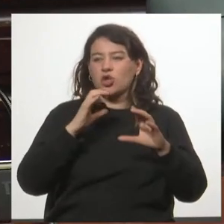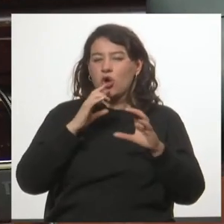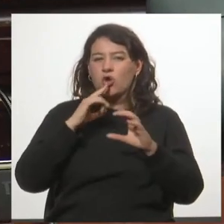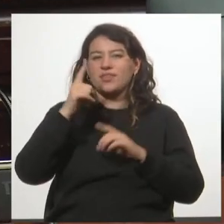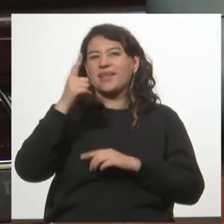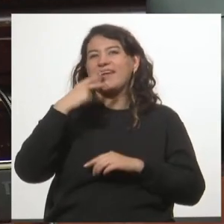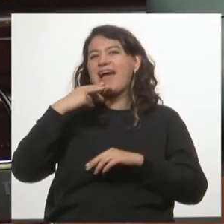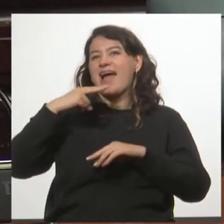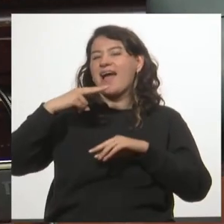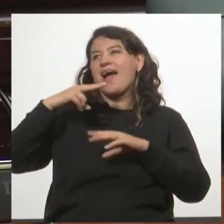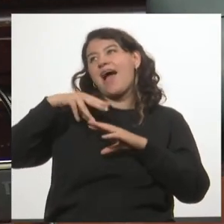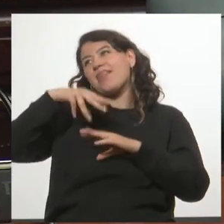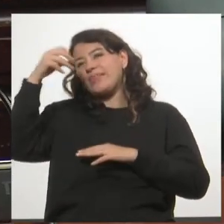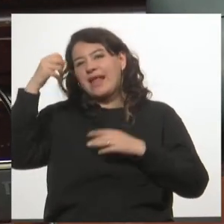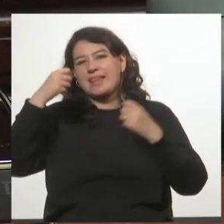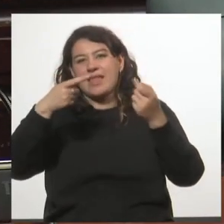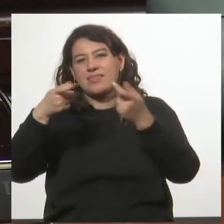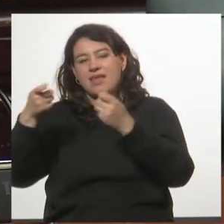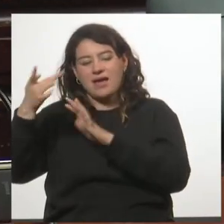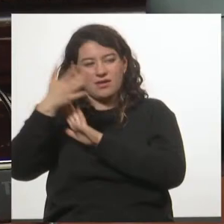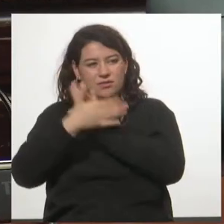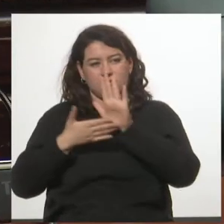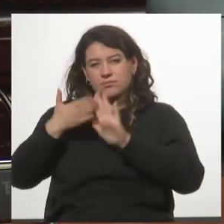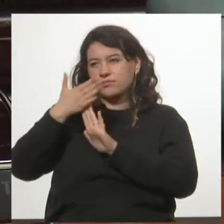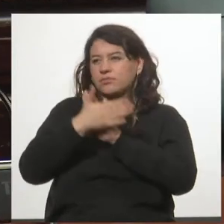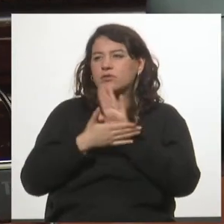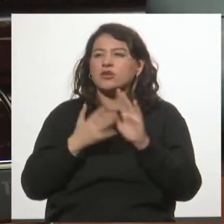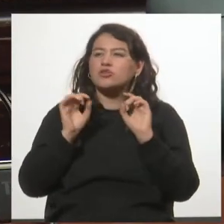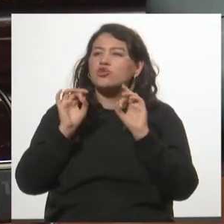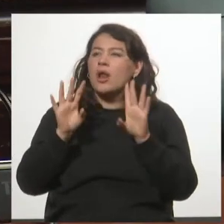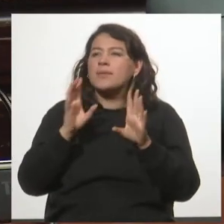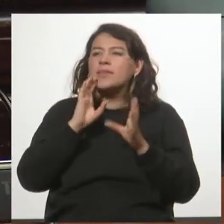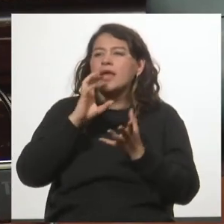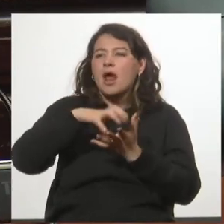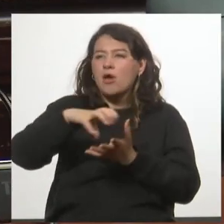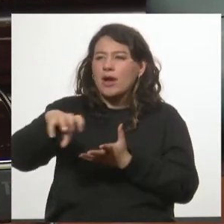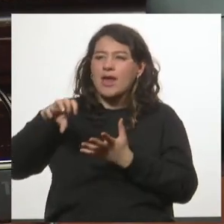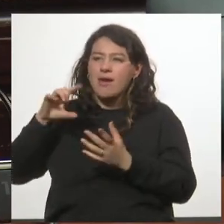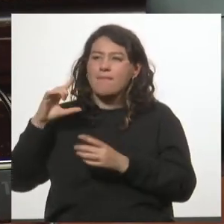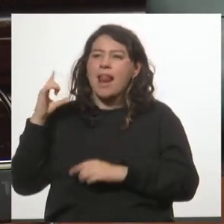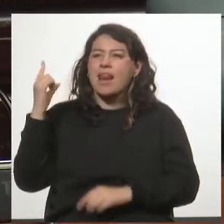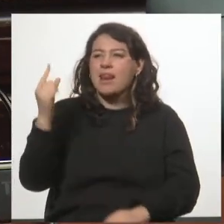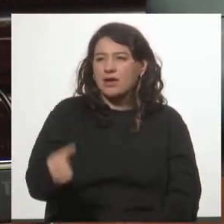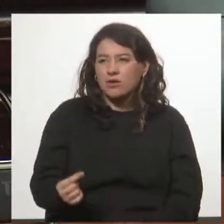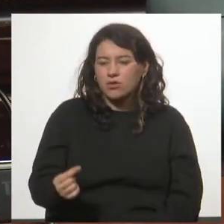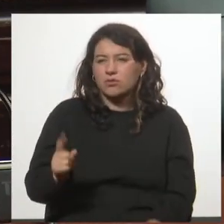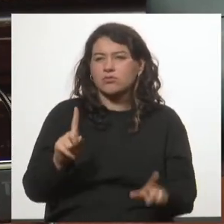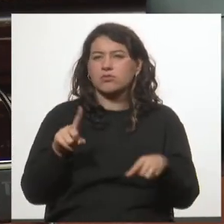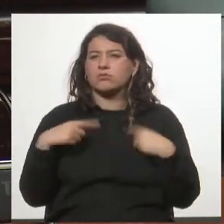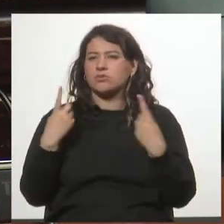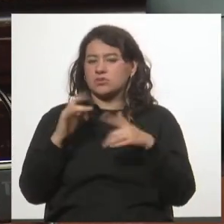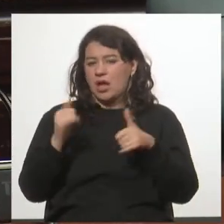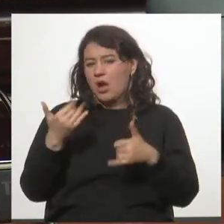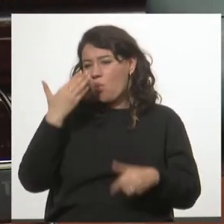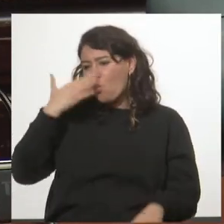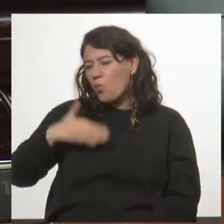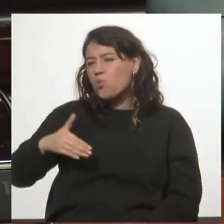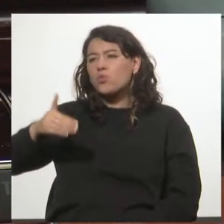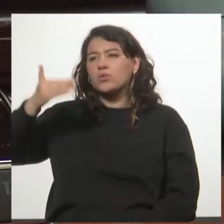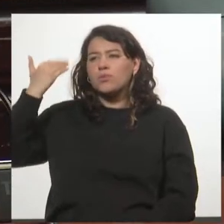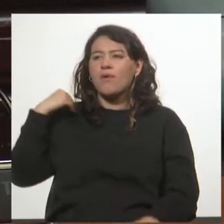él en el territorio nacional no solamente en las localidades más alejadas estuvimos en estos últimos tiempos